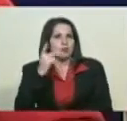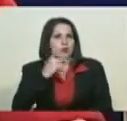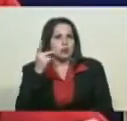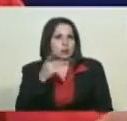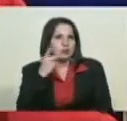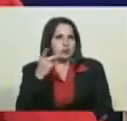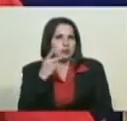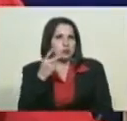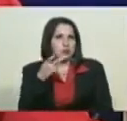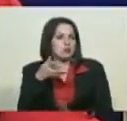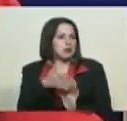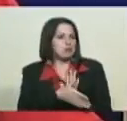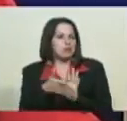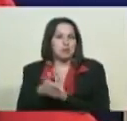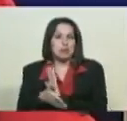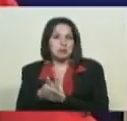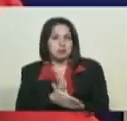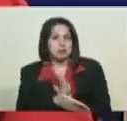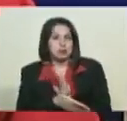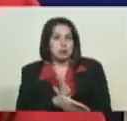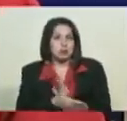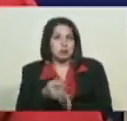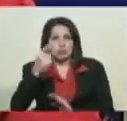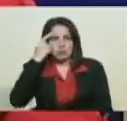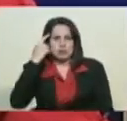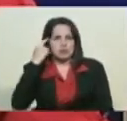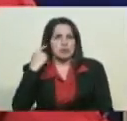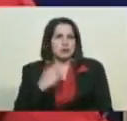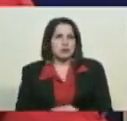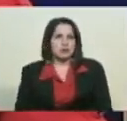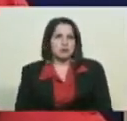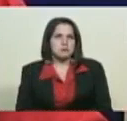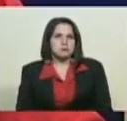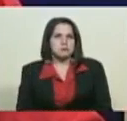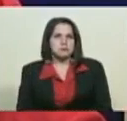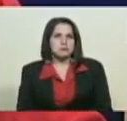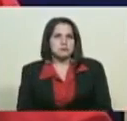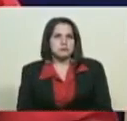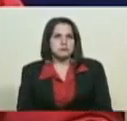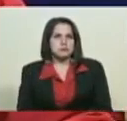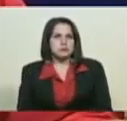Y ocurrió más o menos. ¿Sabes por qué ocurre eso, Rafael? Porque